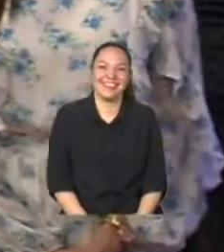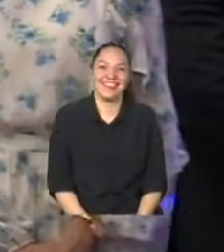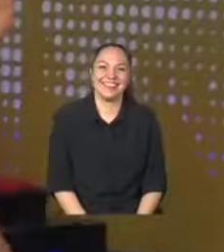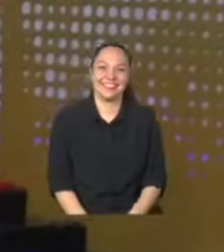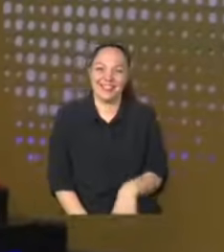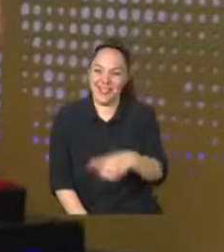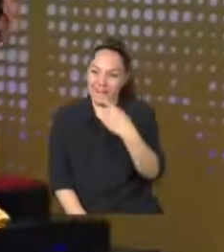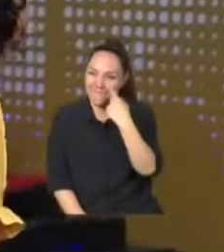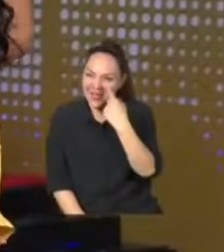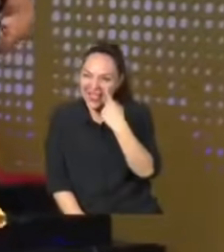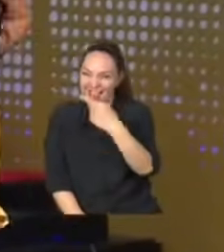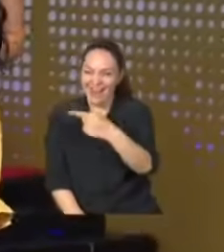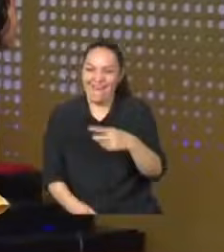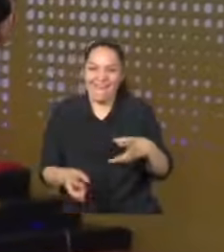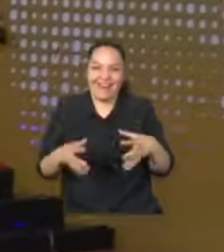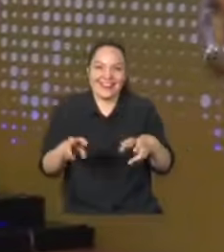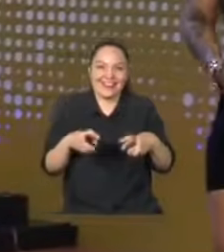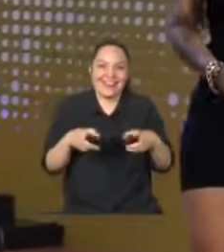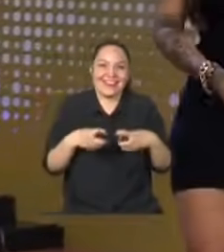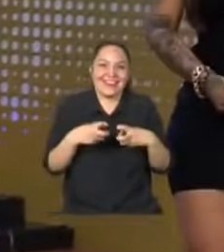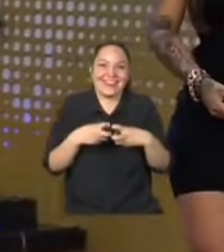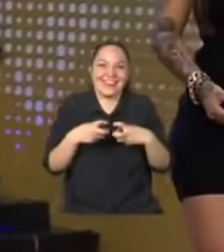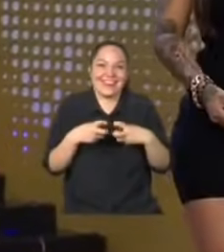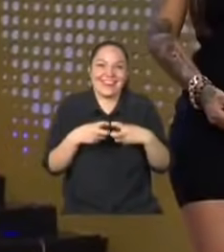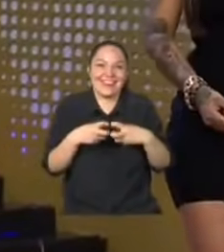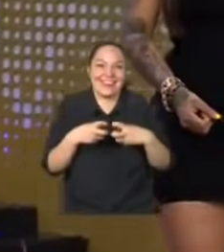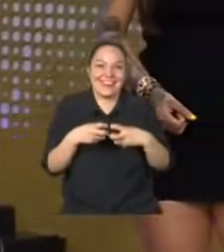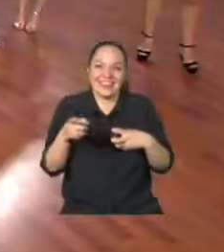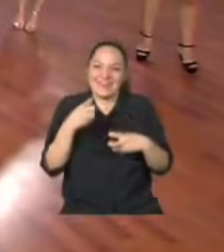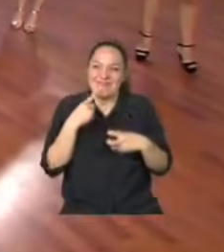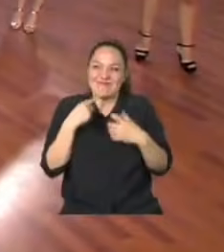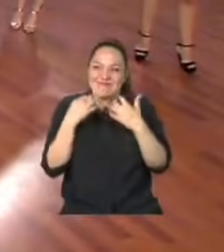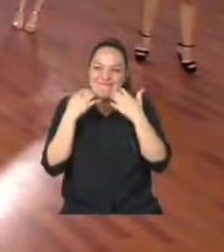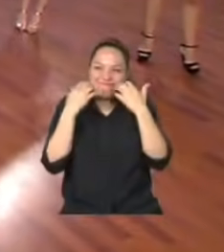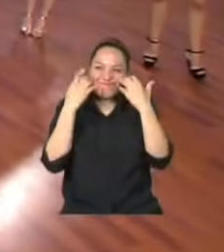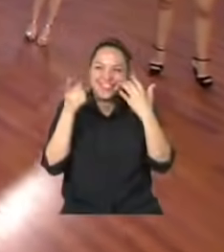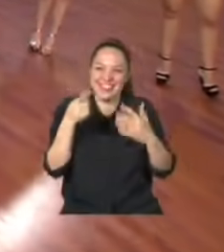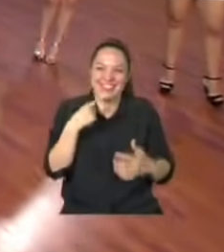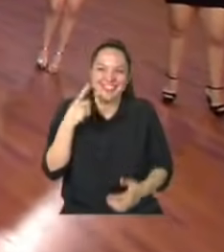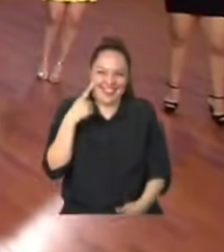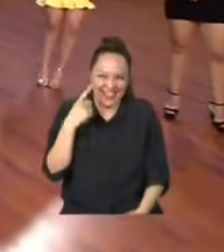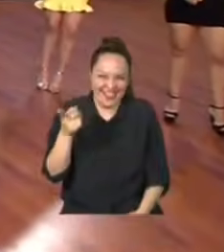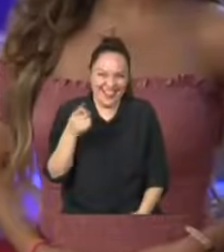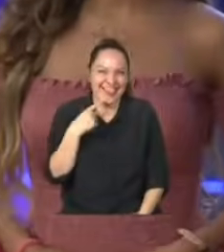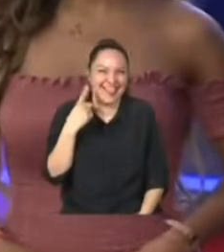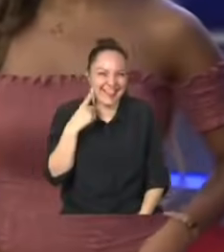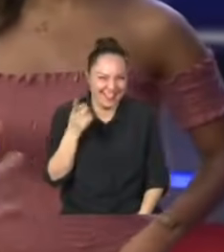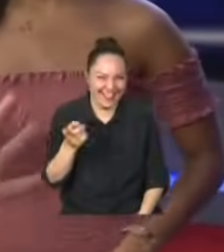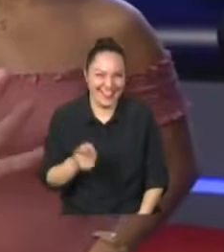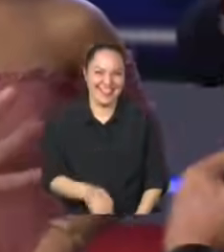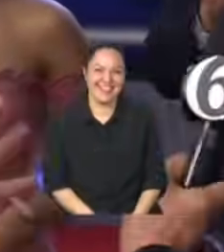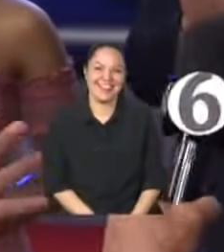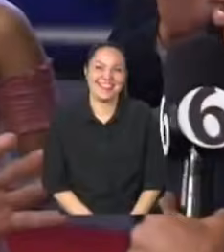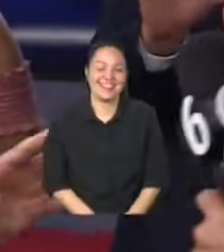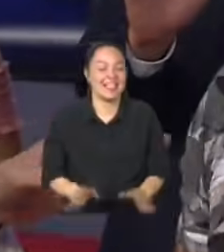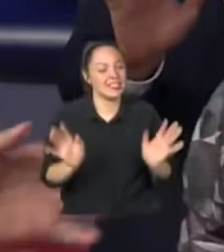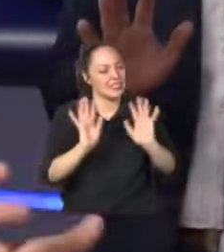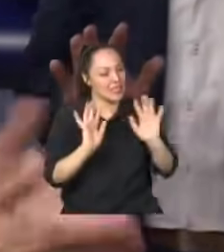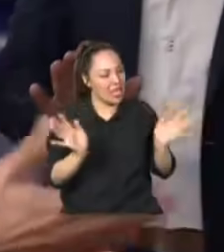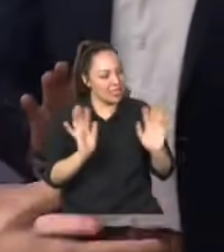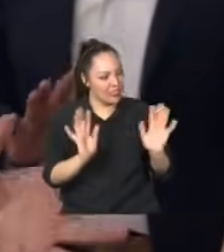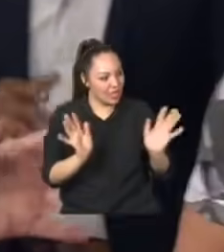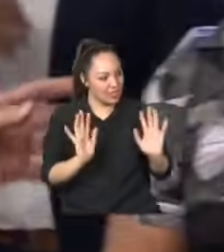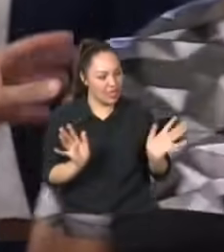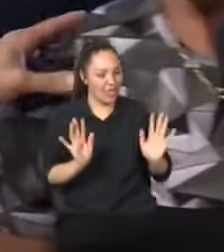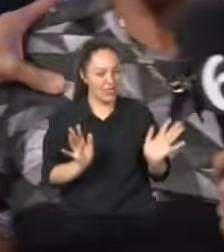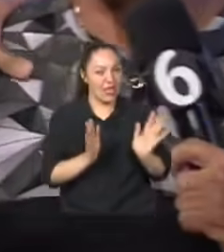Mírenlo cómo se pone, me quiere. Se calienta, está se pone chiflado, rojo. Está chiflado, se pone rojo. Claro. Ya, por favor. Yo nada más te